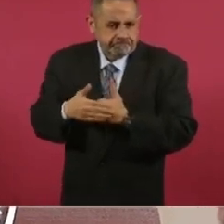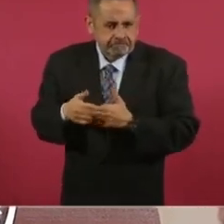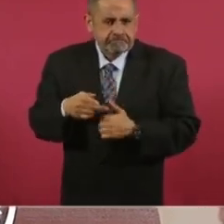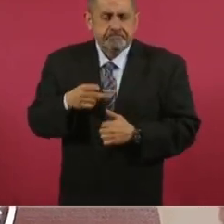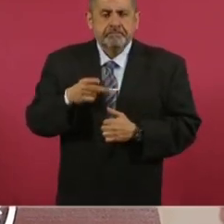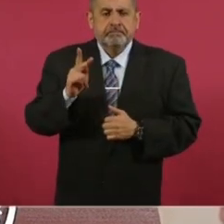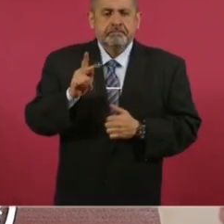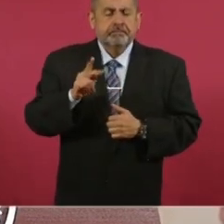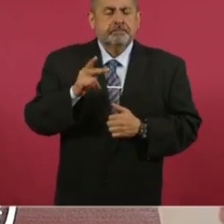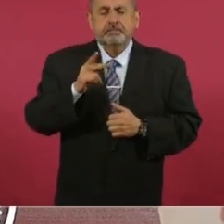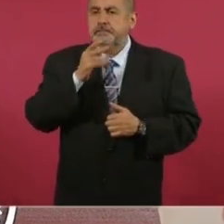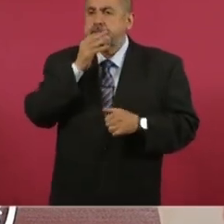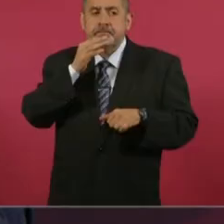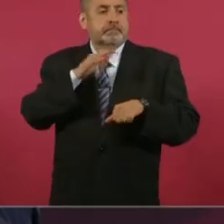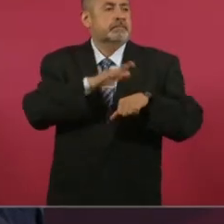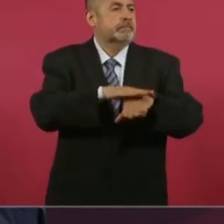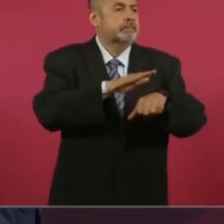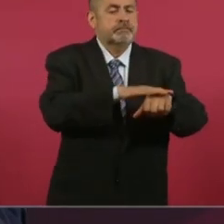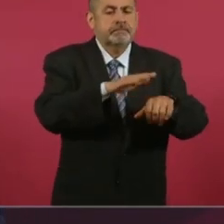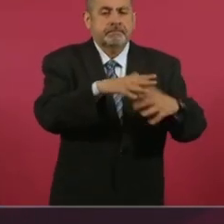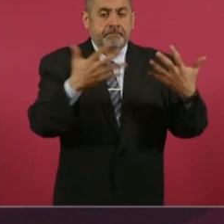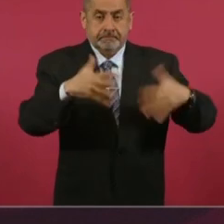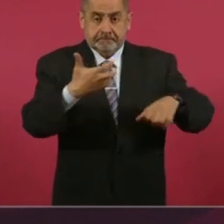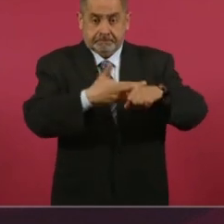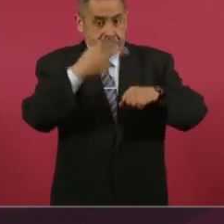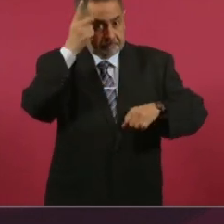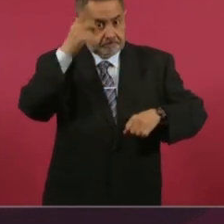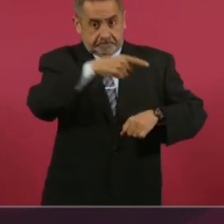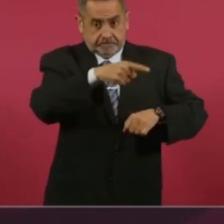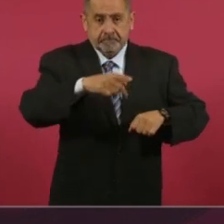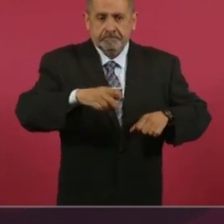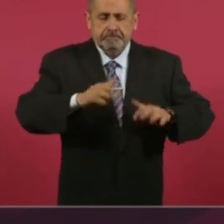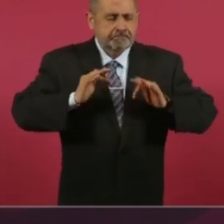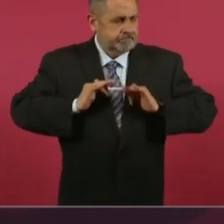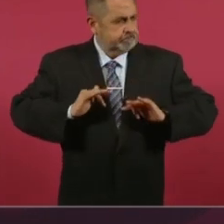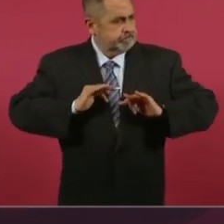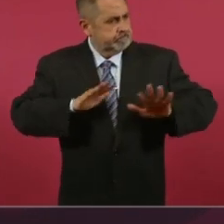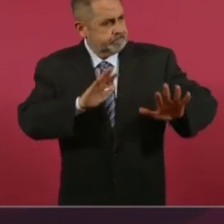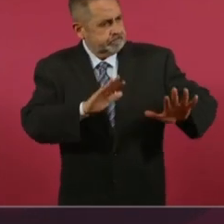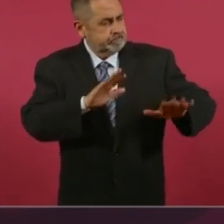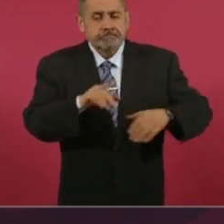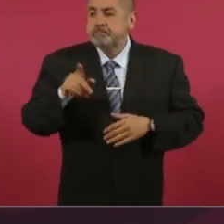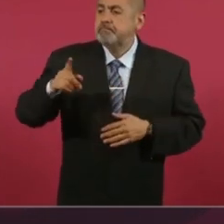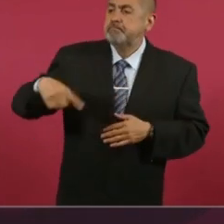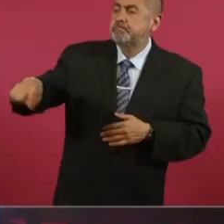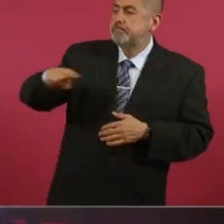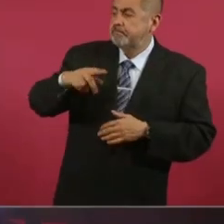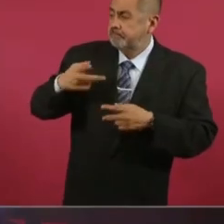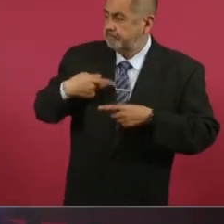para tranquilidad de empresarios y de trabajadores,